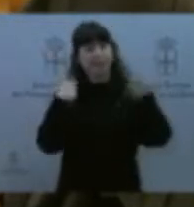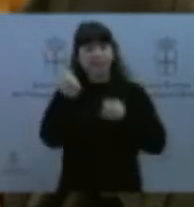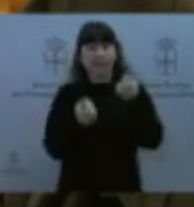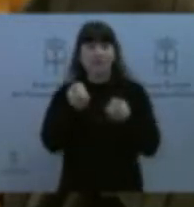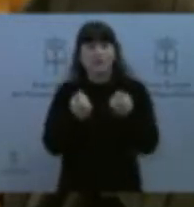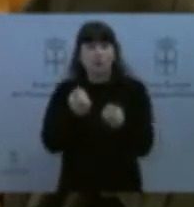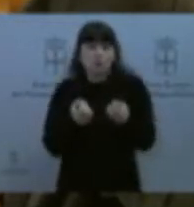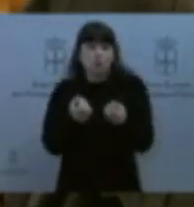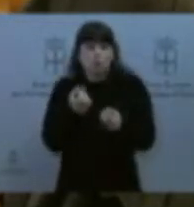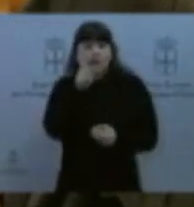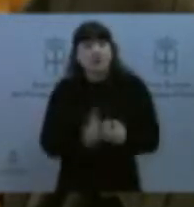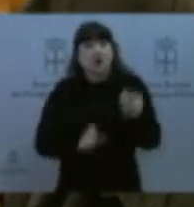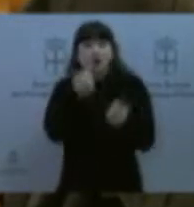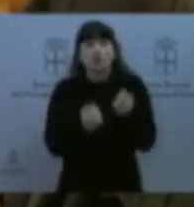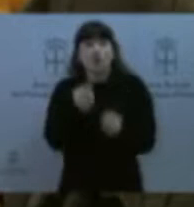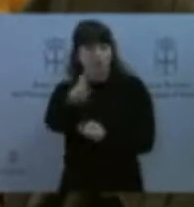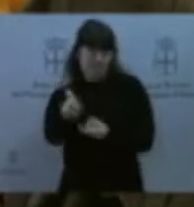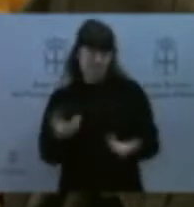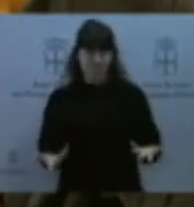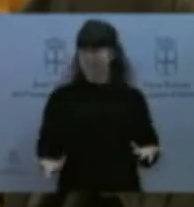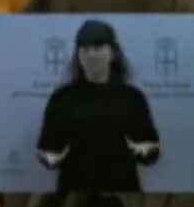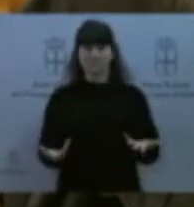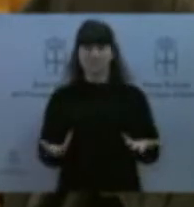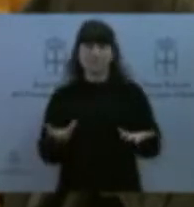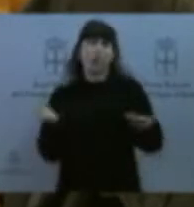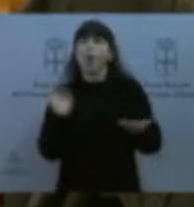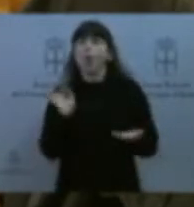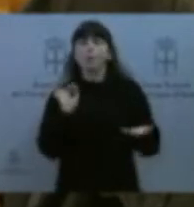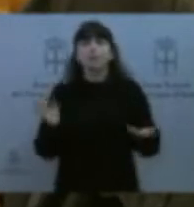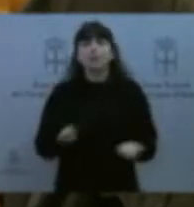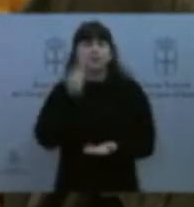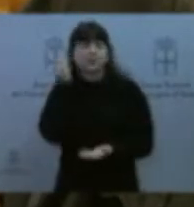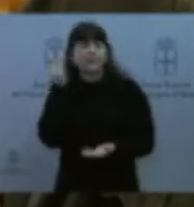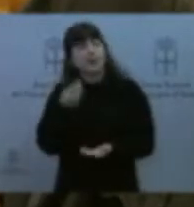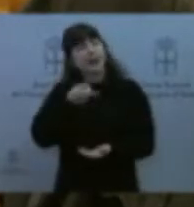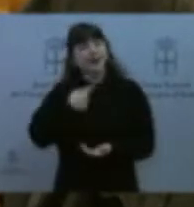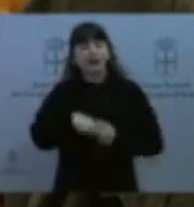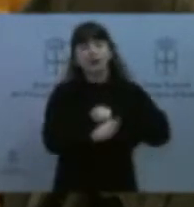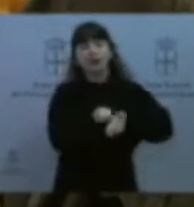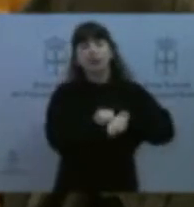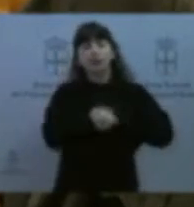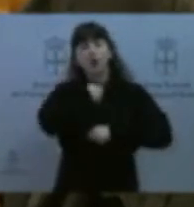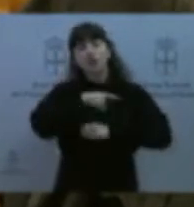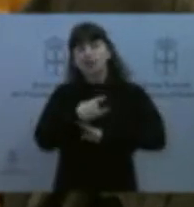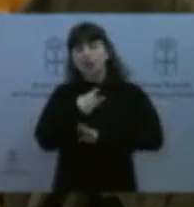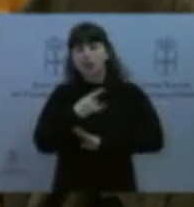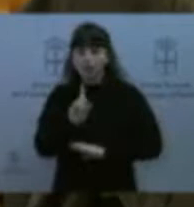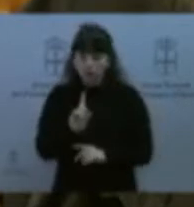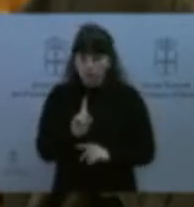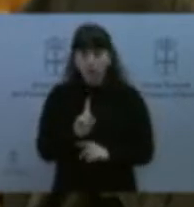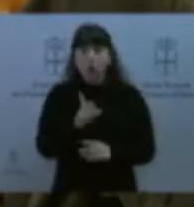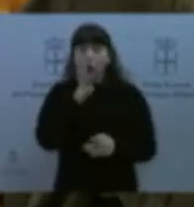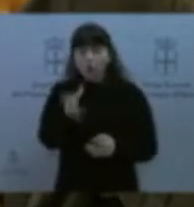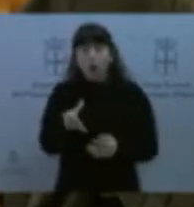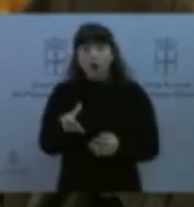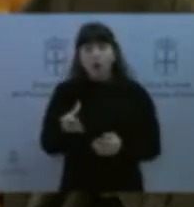Igual creía, ¿no?, que con este truco nos engañaba, porque para instaurar una UBI móvil, en este